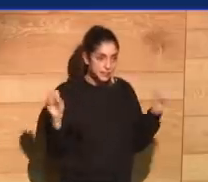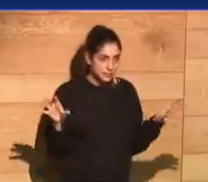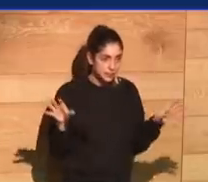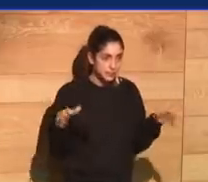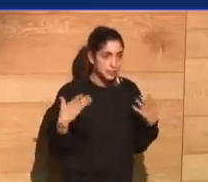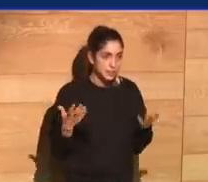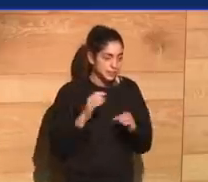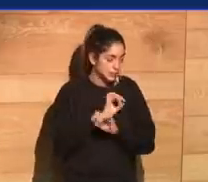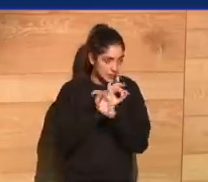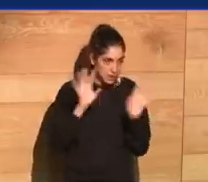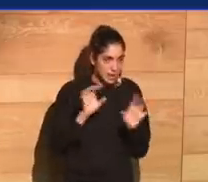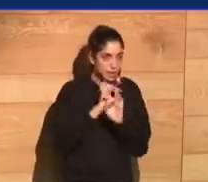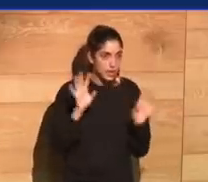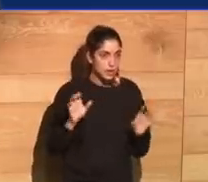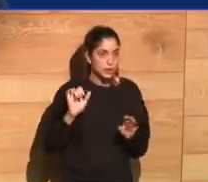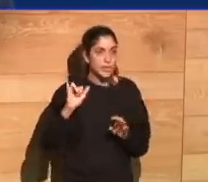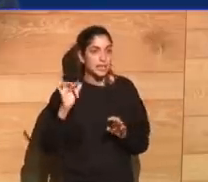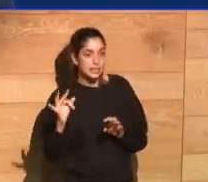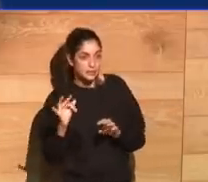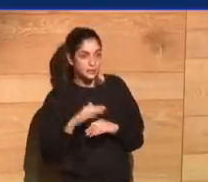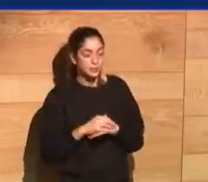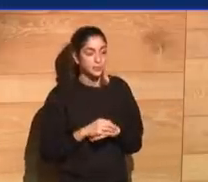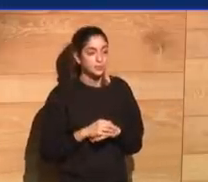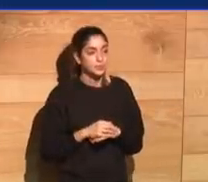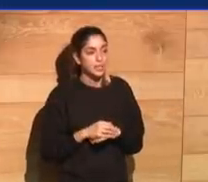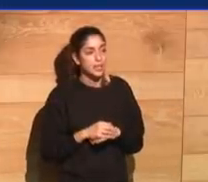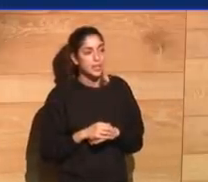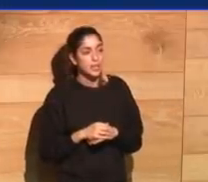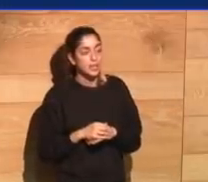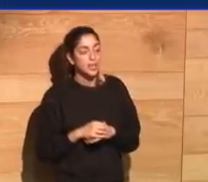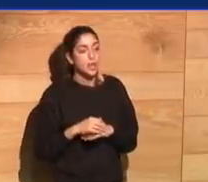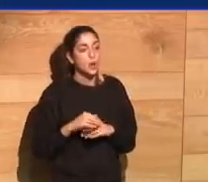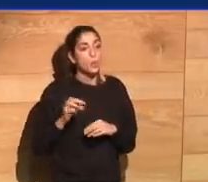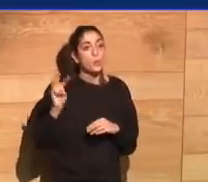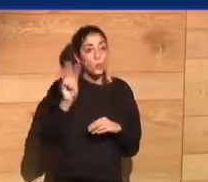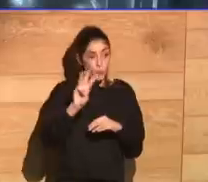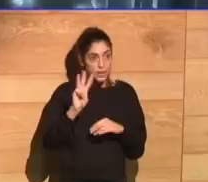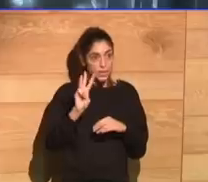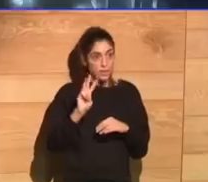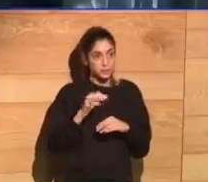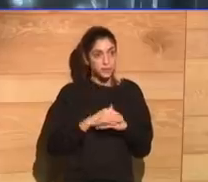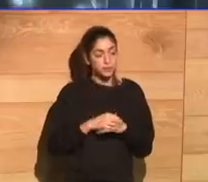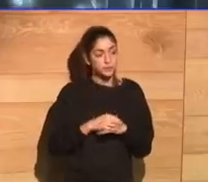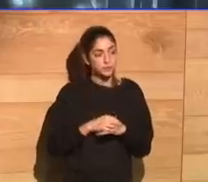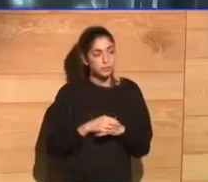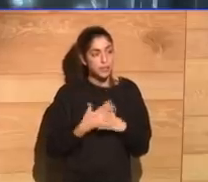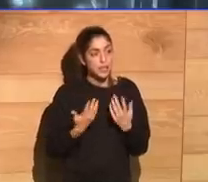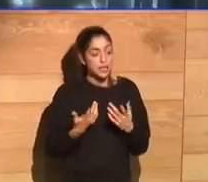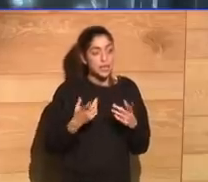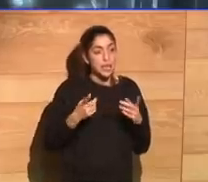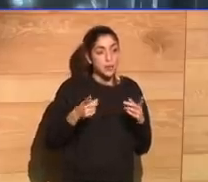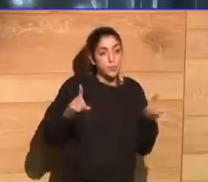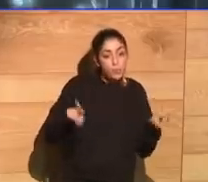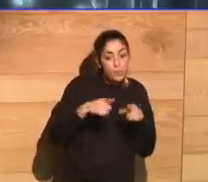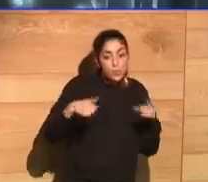claro. ¿Vale? Yo también voy a decir E.T. Mira. Gracias, Javi. John Williams. Super amigos. Escucha 5 bandas sonoras que si no